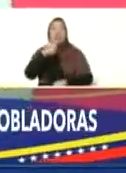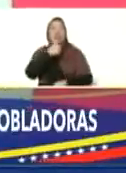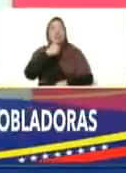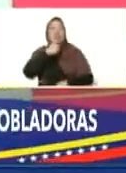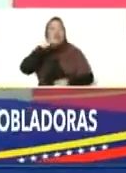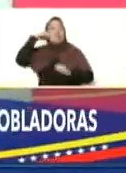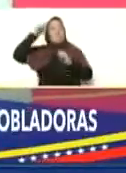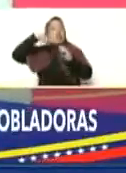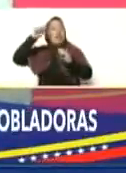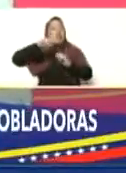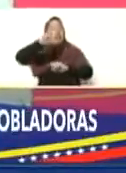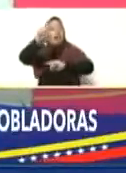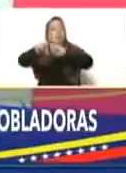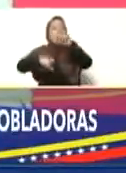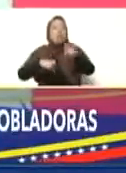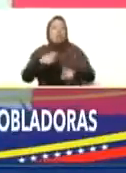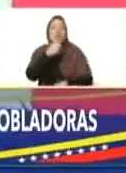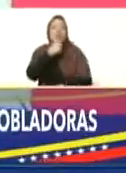aquí